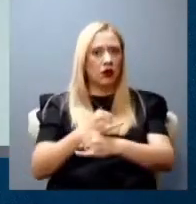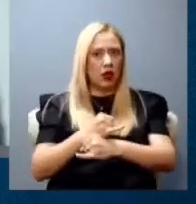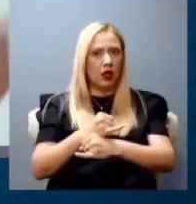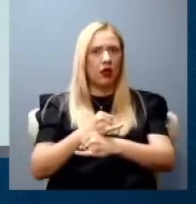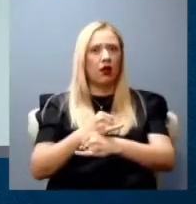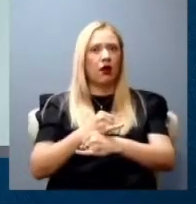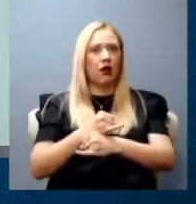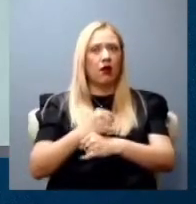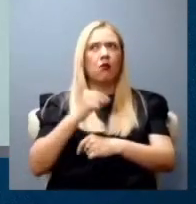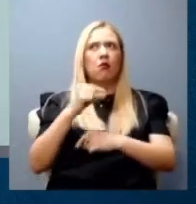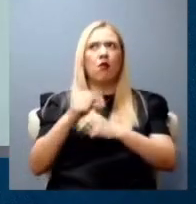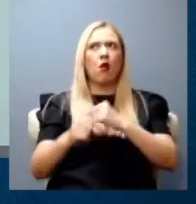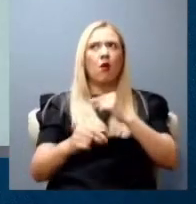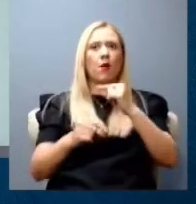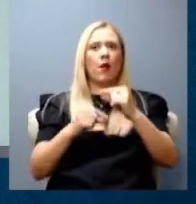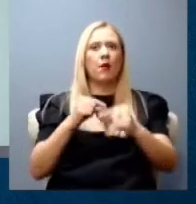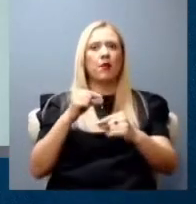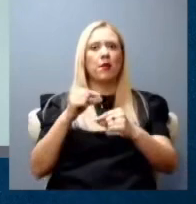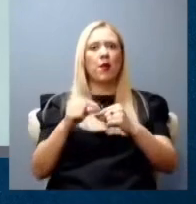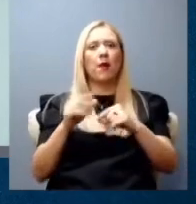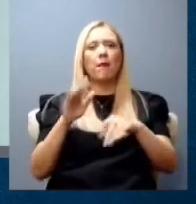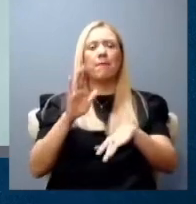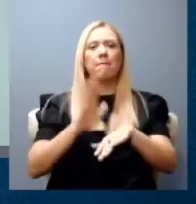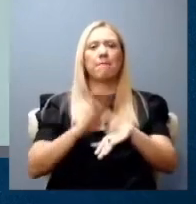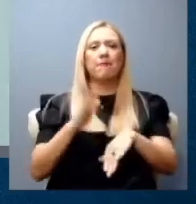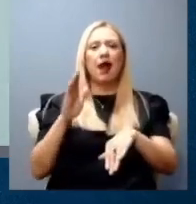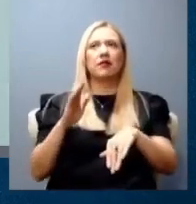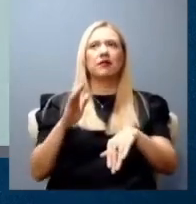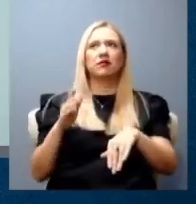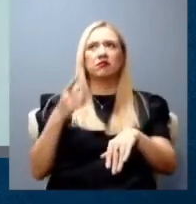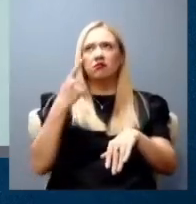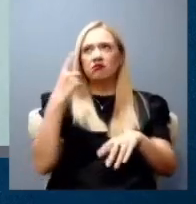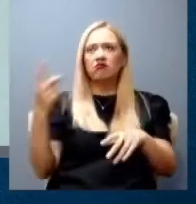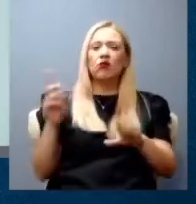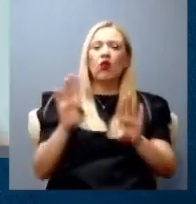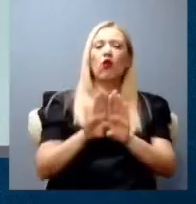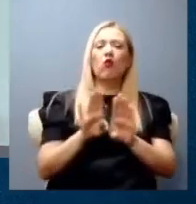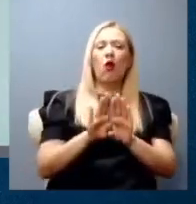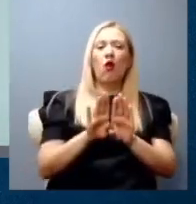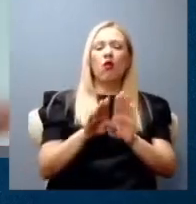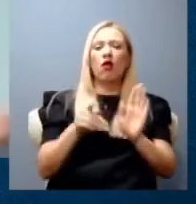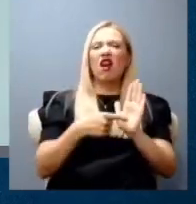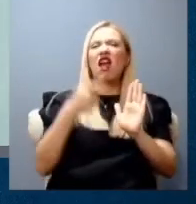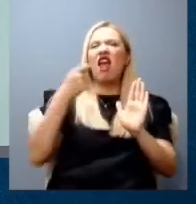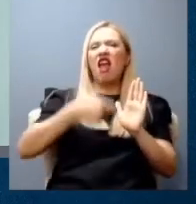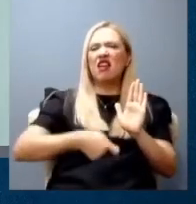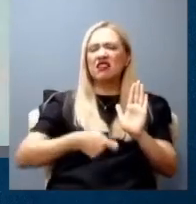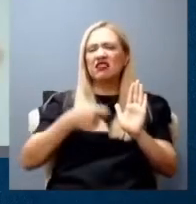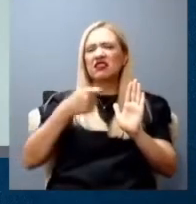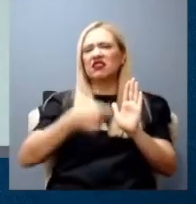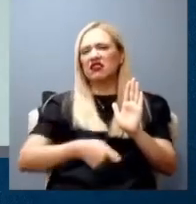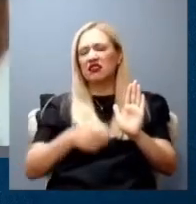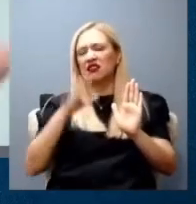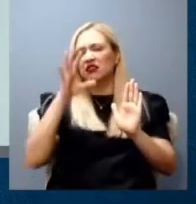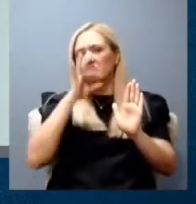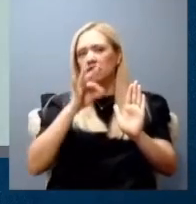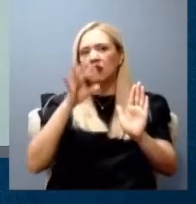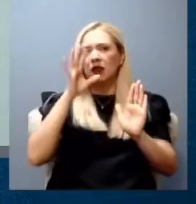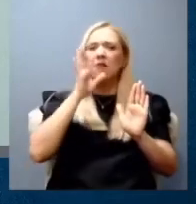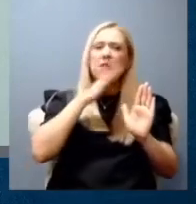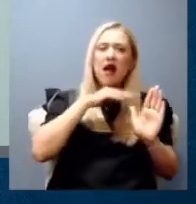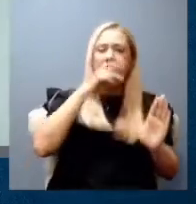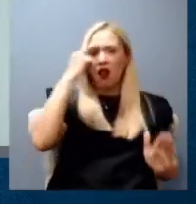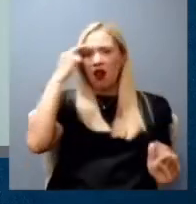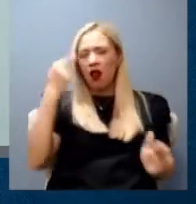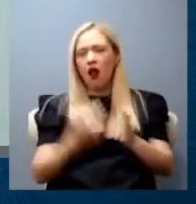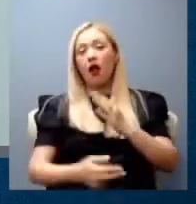ha dado también toda una noción de cuáles son estas faltas. Los países que han podido firmar, por ejemplo, el caso México, colombiano, son de los países que